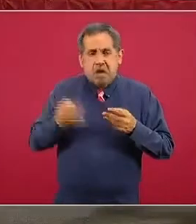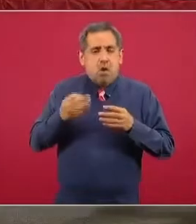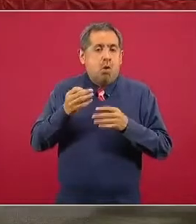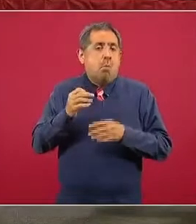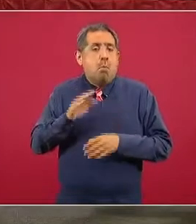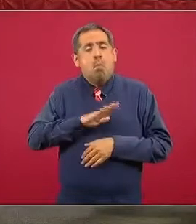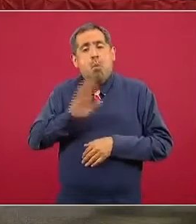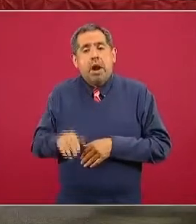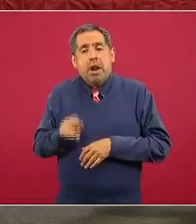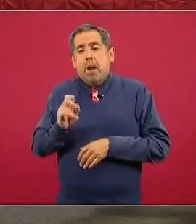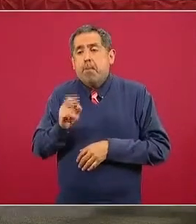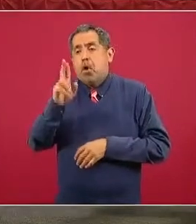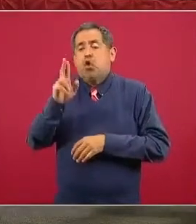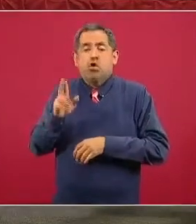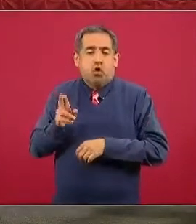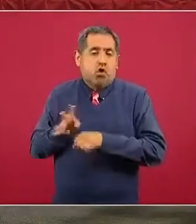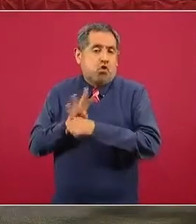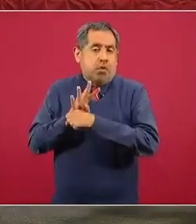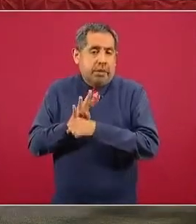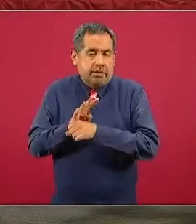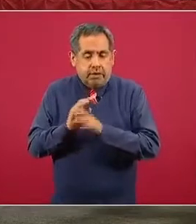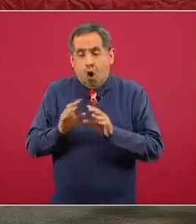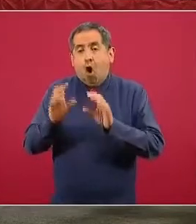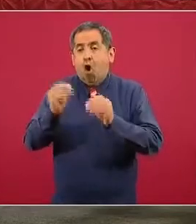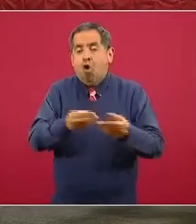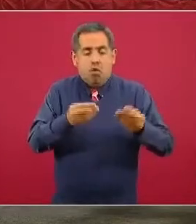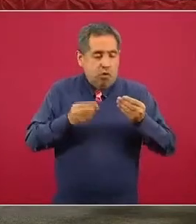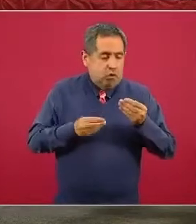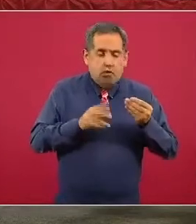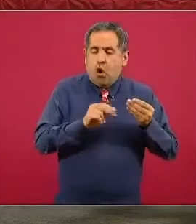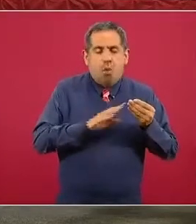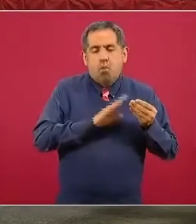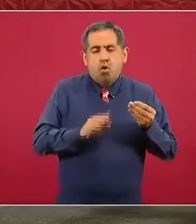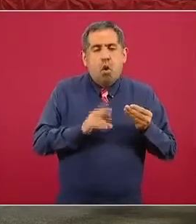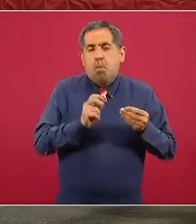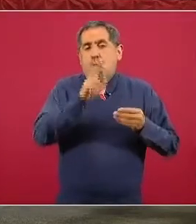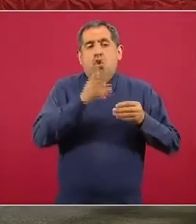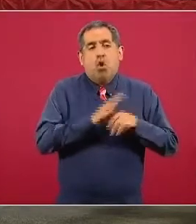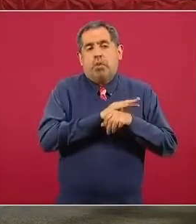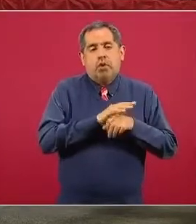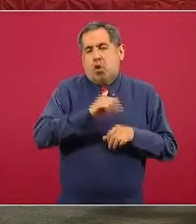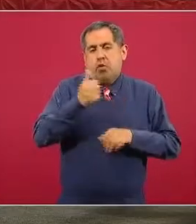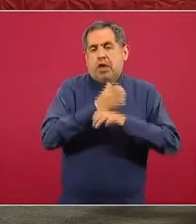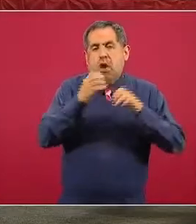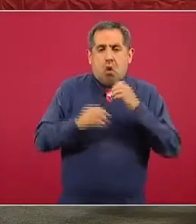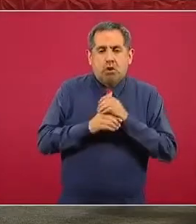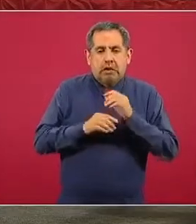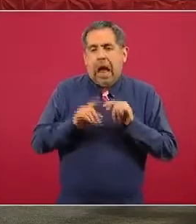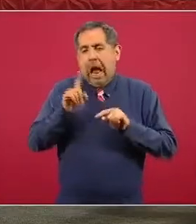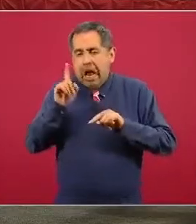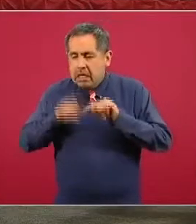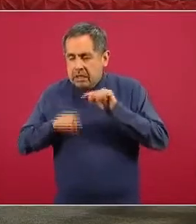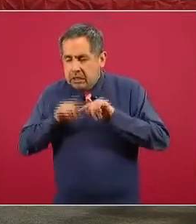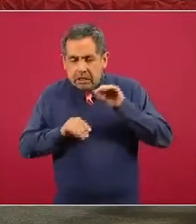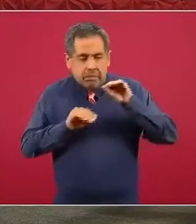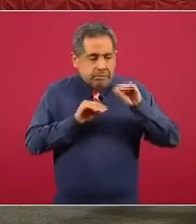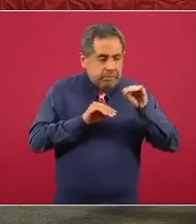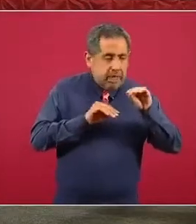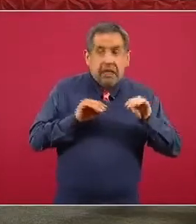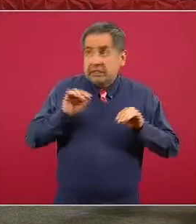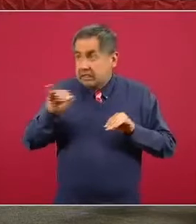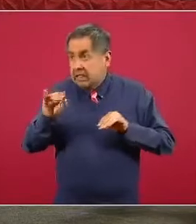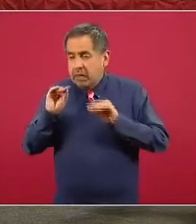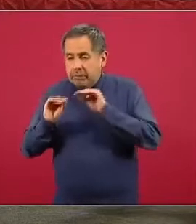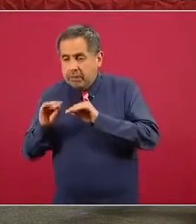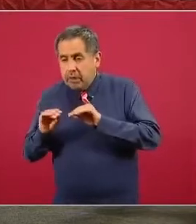tanto confirmados como casos, como defunciones por COVID-19, o si producto de la dictaminación